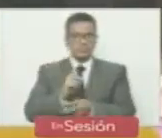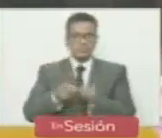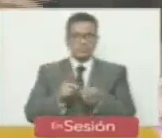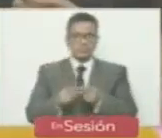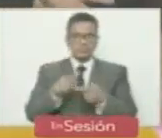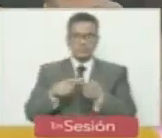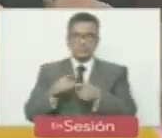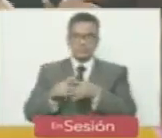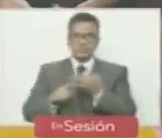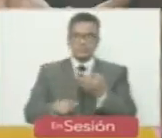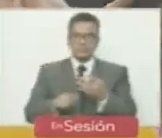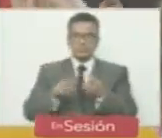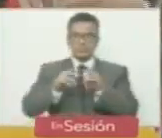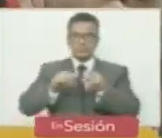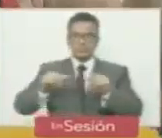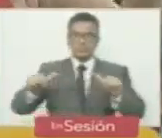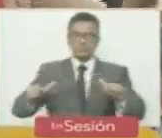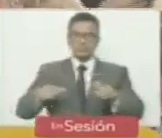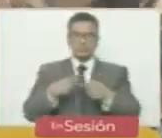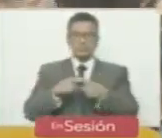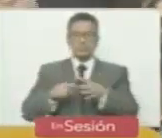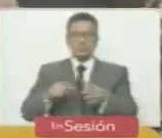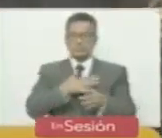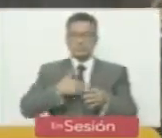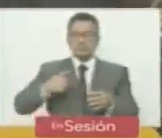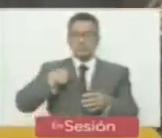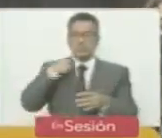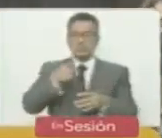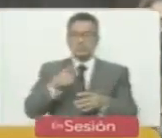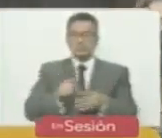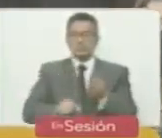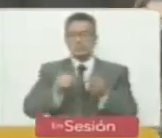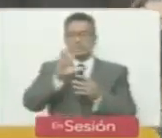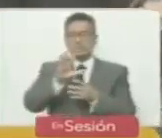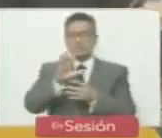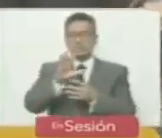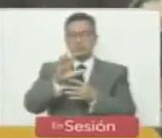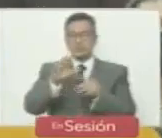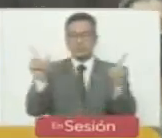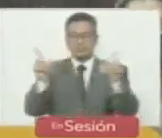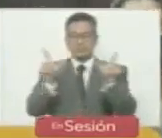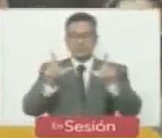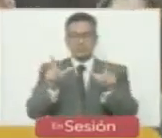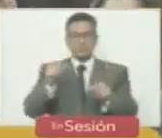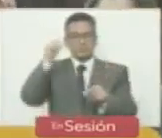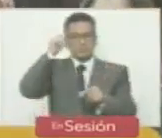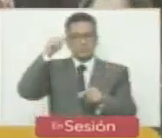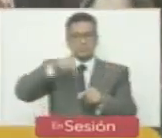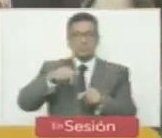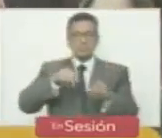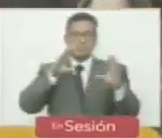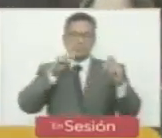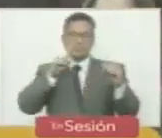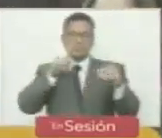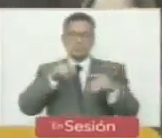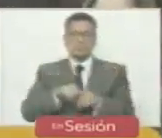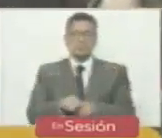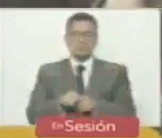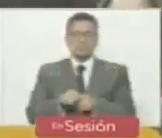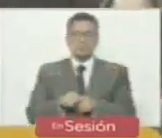cualquier cosa ligera que cualquiera quiere decir para salir 5 minutos en televisión. Hoy estamos hablando de